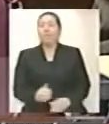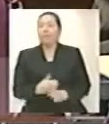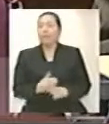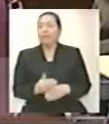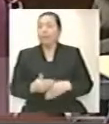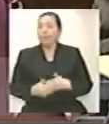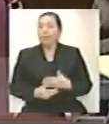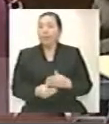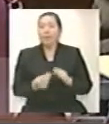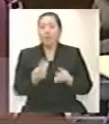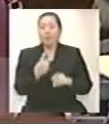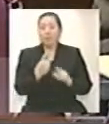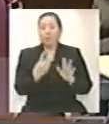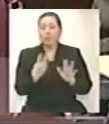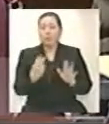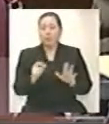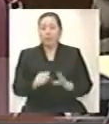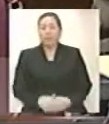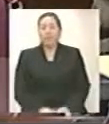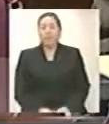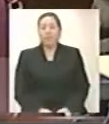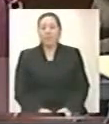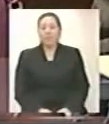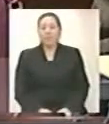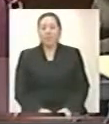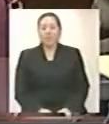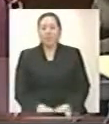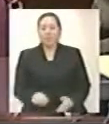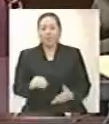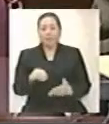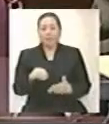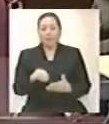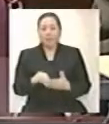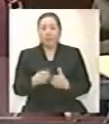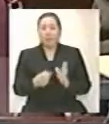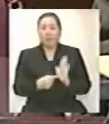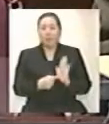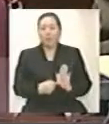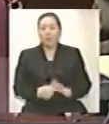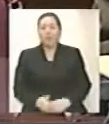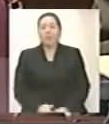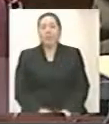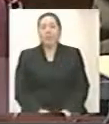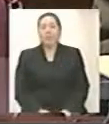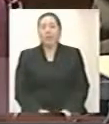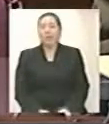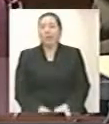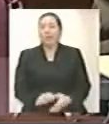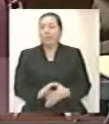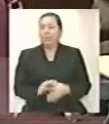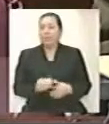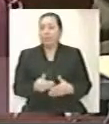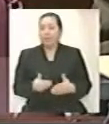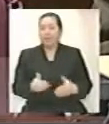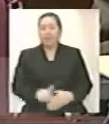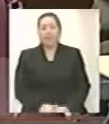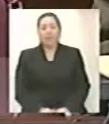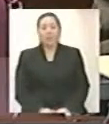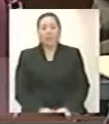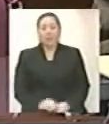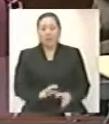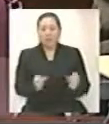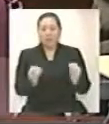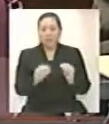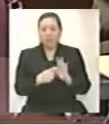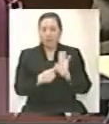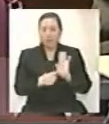la generación del 70, marcada por la Revolución Cubana, el Che Guevara como personaje emblemático y el espíritu antiimperialista, una generación que